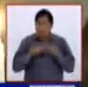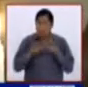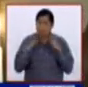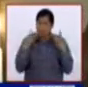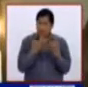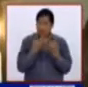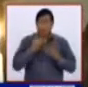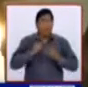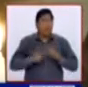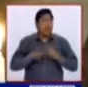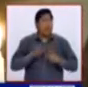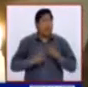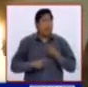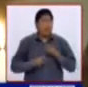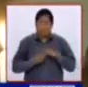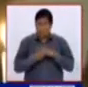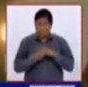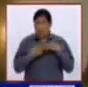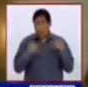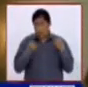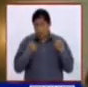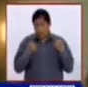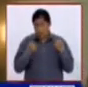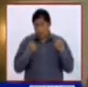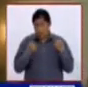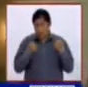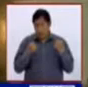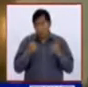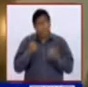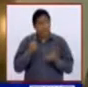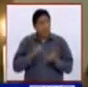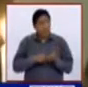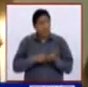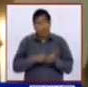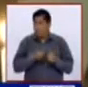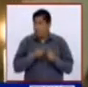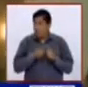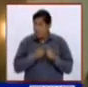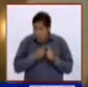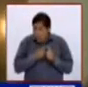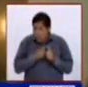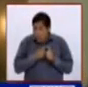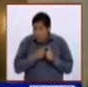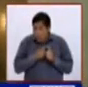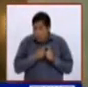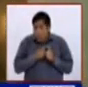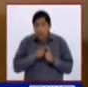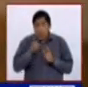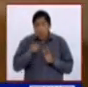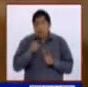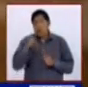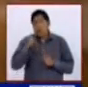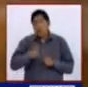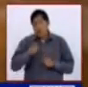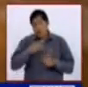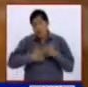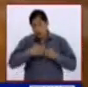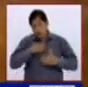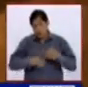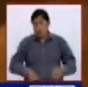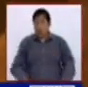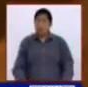familiares y amigos. Para que aparezca sana y salva. Es lo que principalmente se desea.